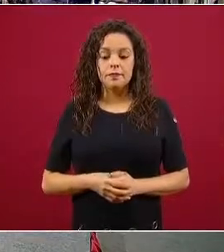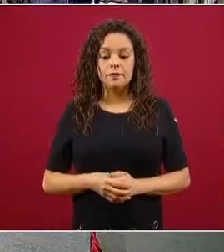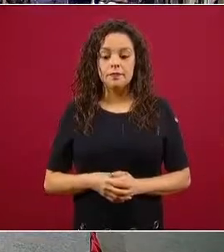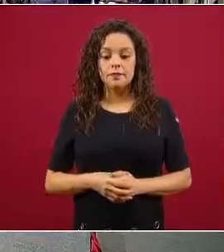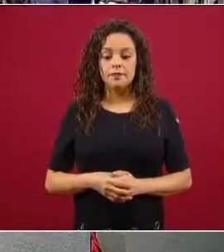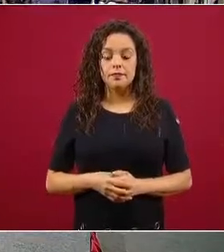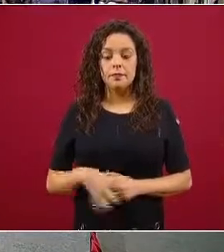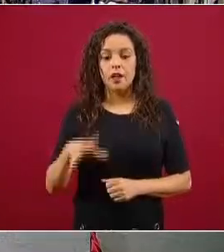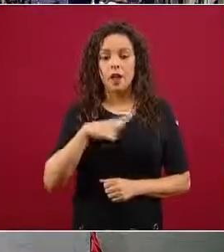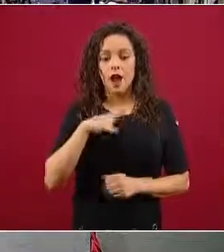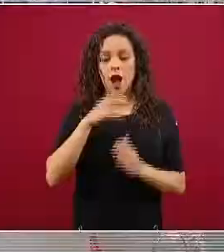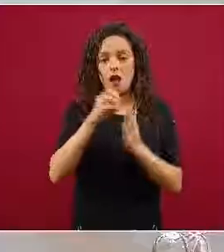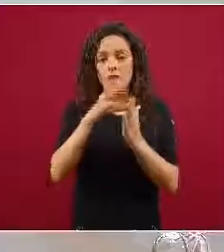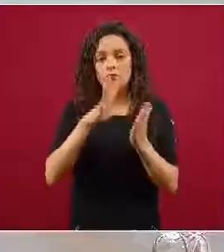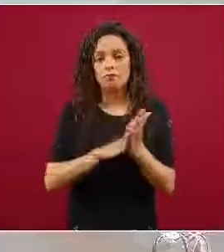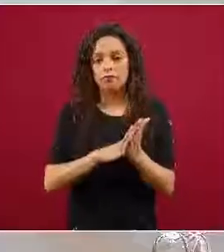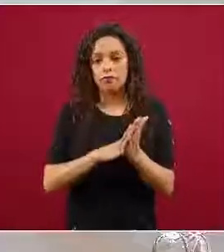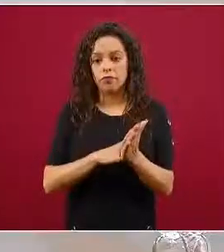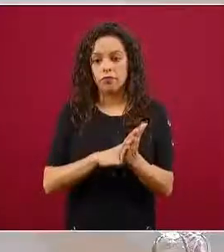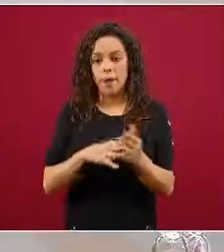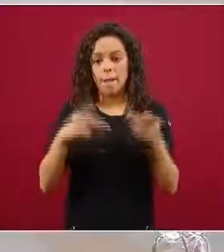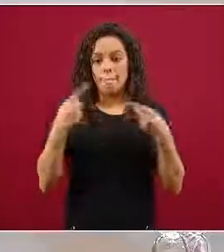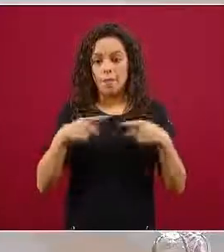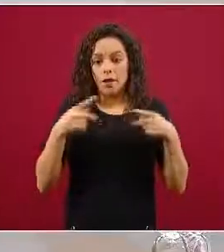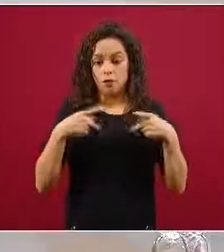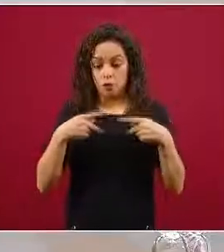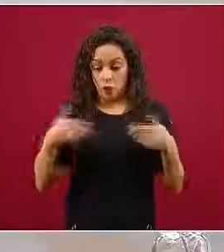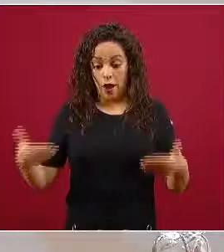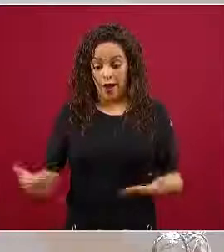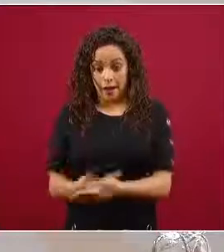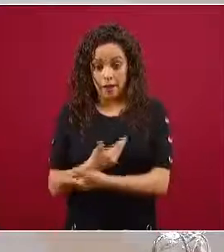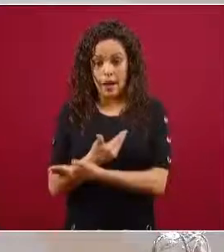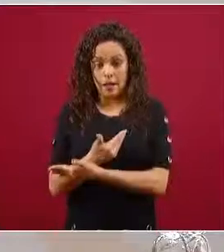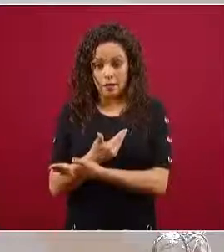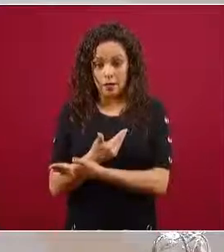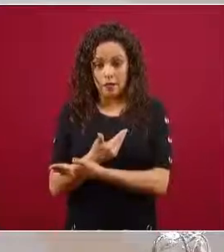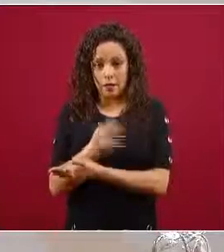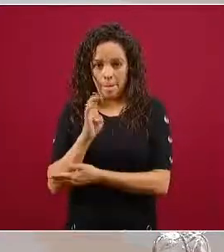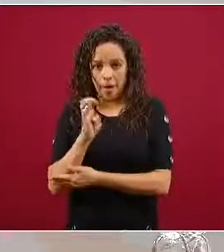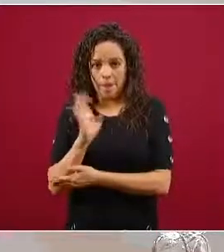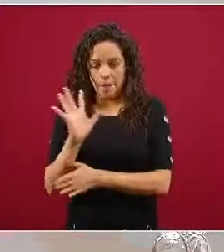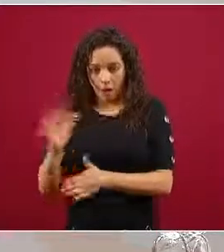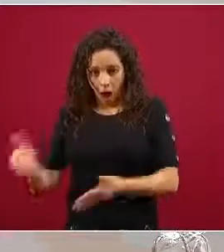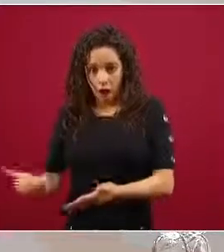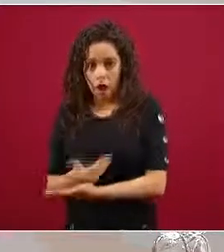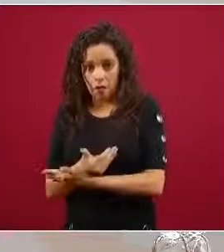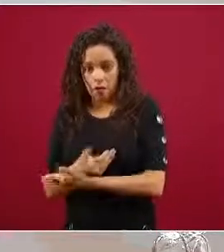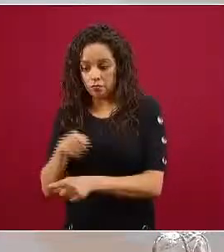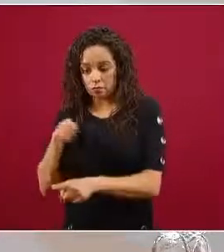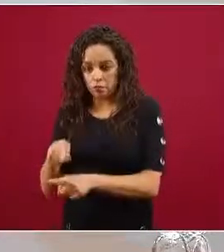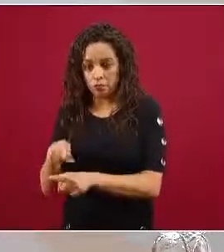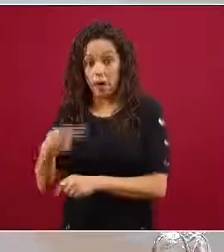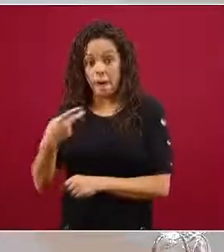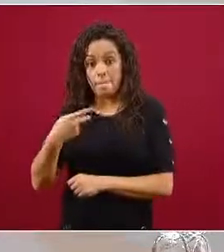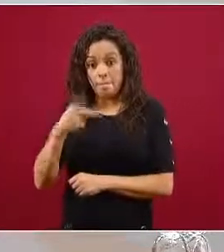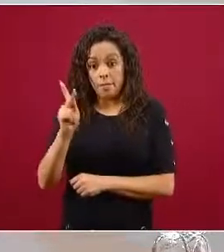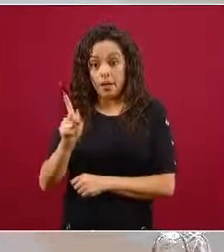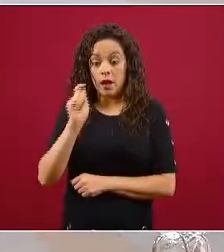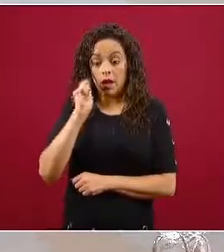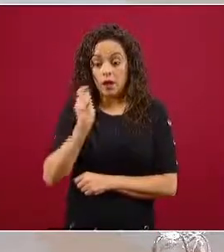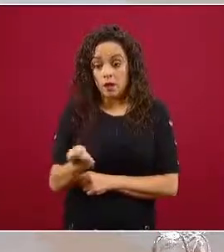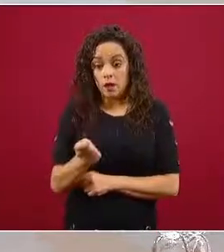Tenemos un registro de personas recién nacidas, sin embargo, la transmisión